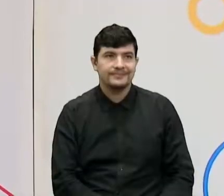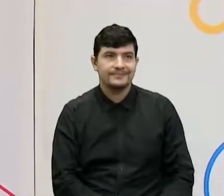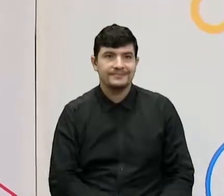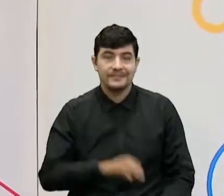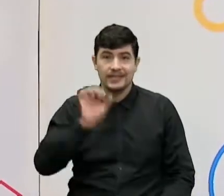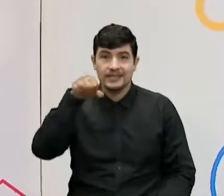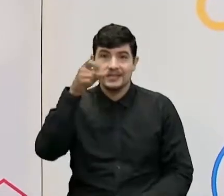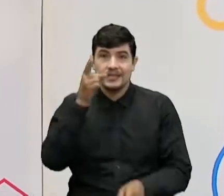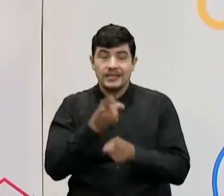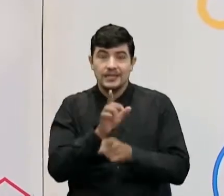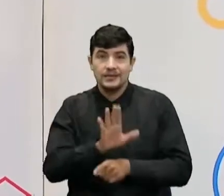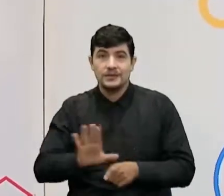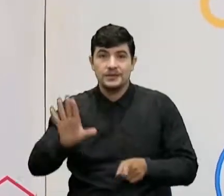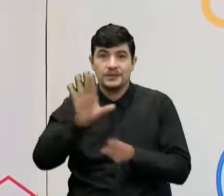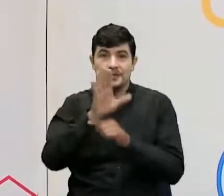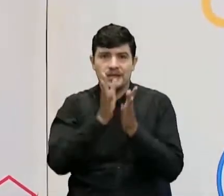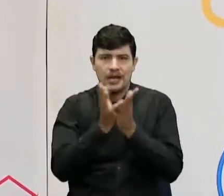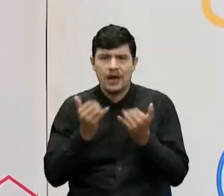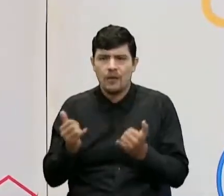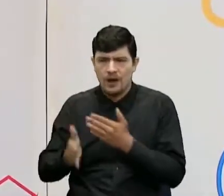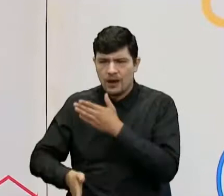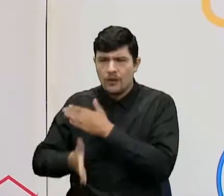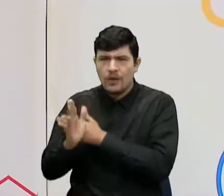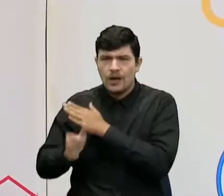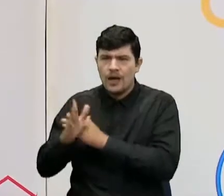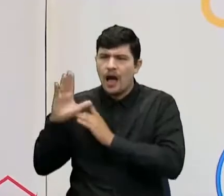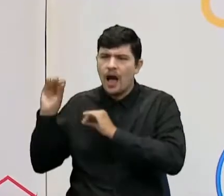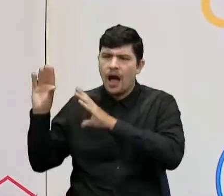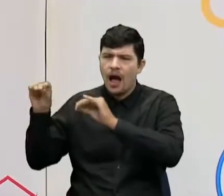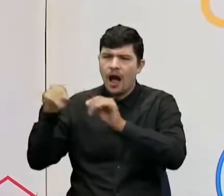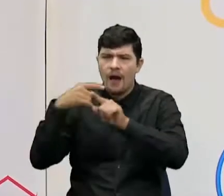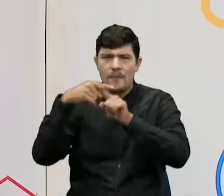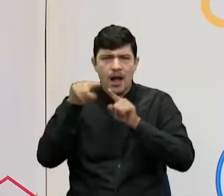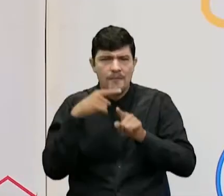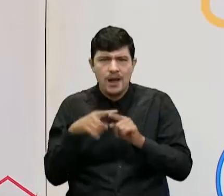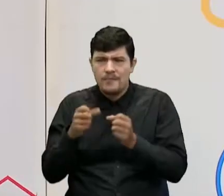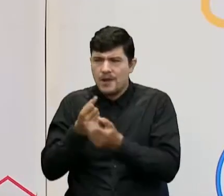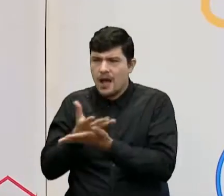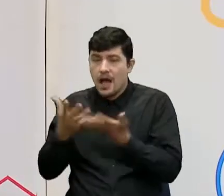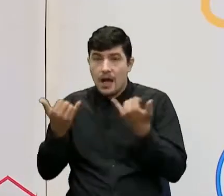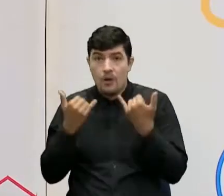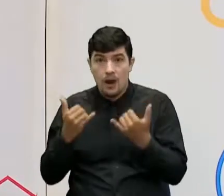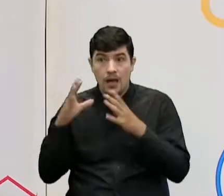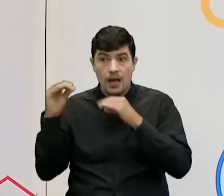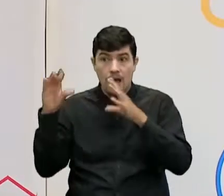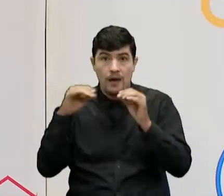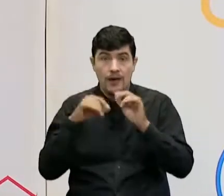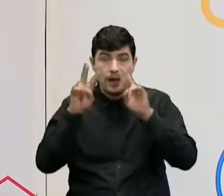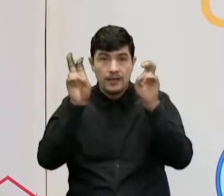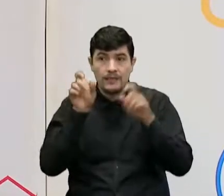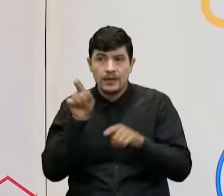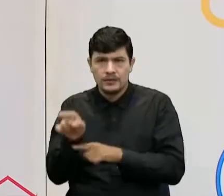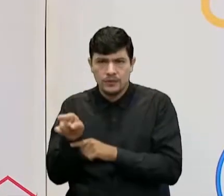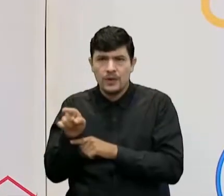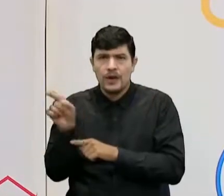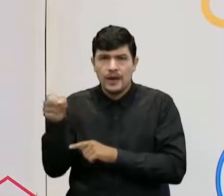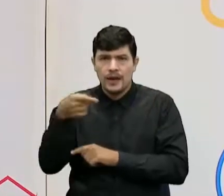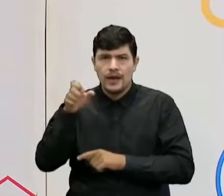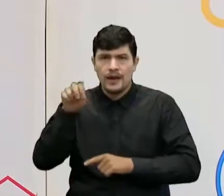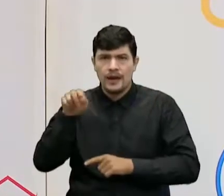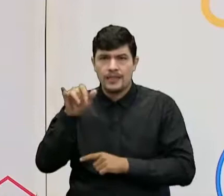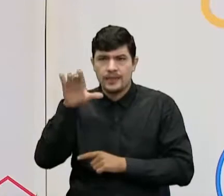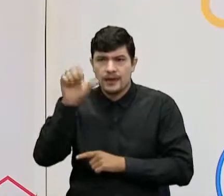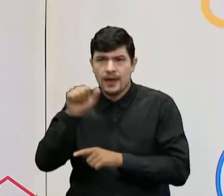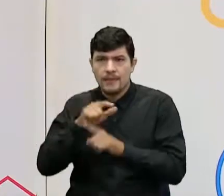Chicos de décimo Y un décimo grado Vamos a seguir hablando Acerca de pues Del ecosistema Pero en este caso Nos vamos a ir a la genética Vamos a hablar un poquito